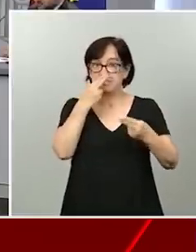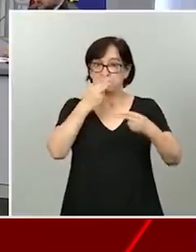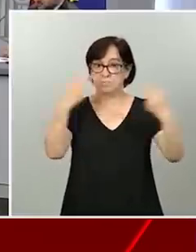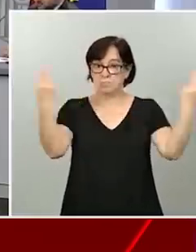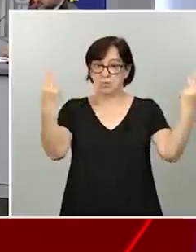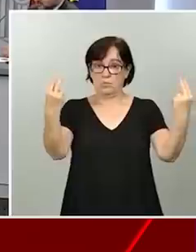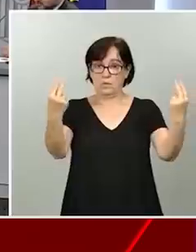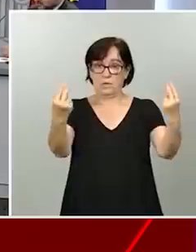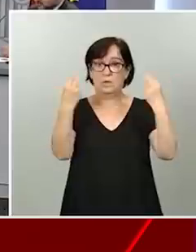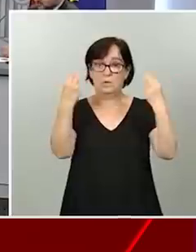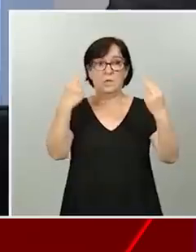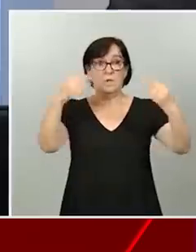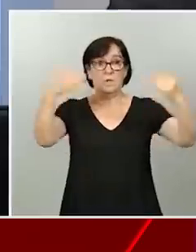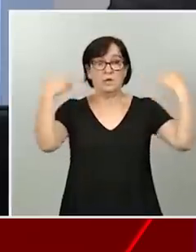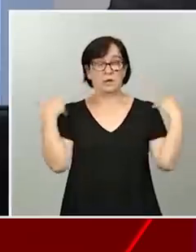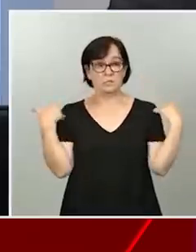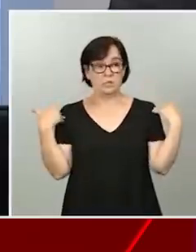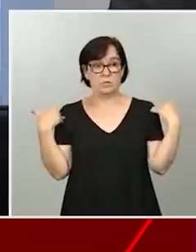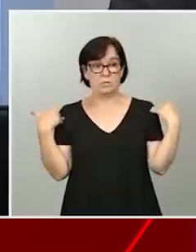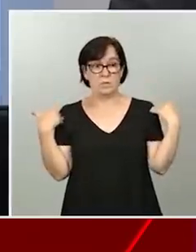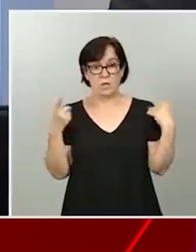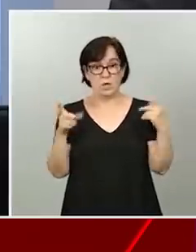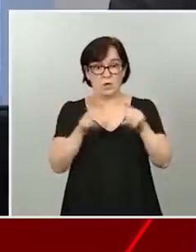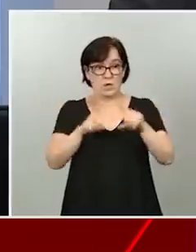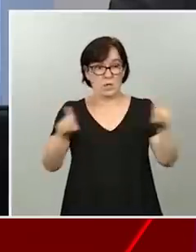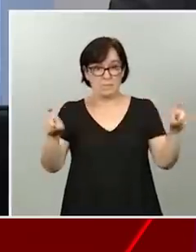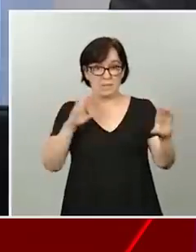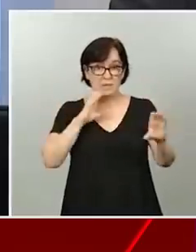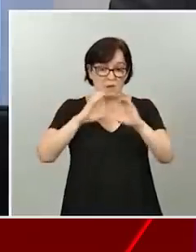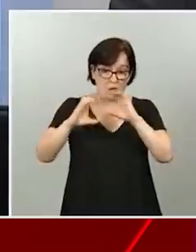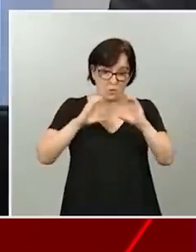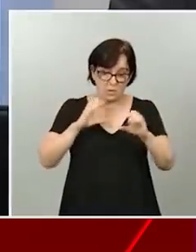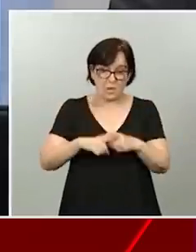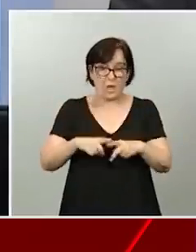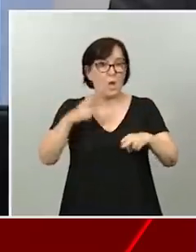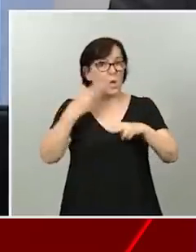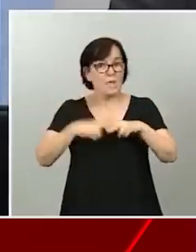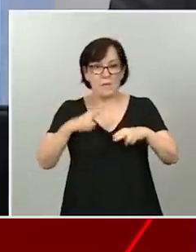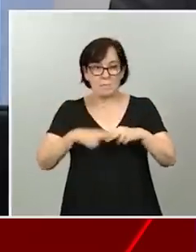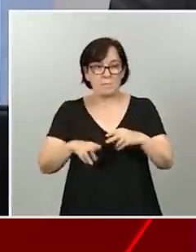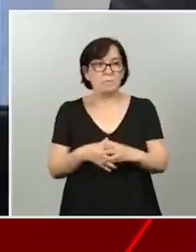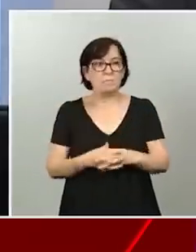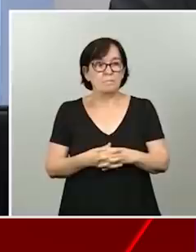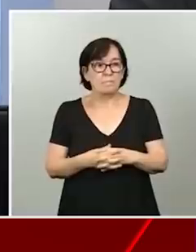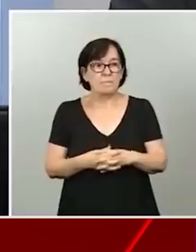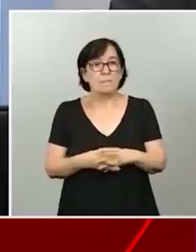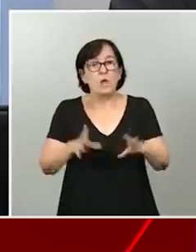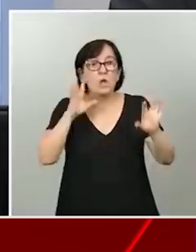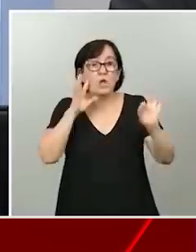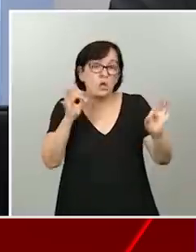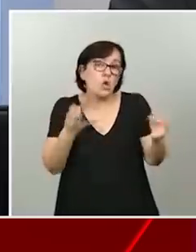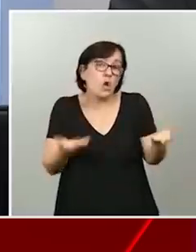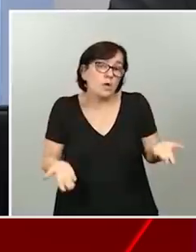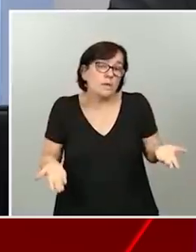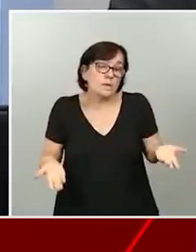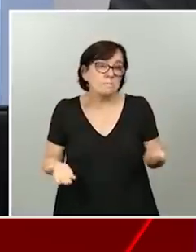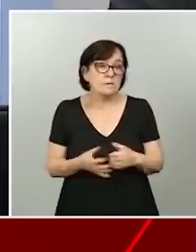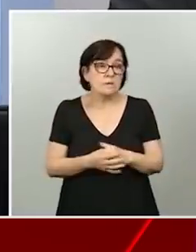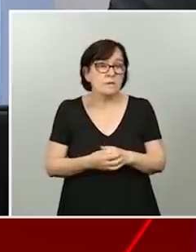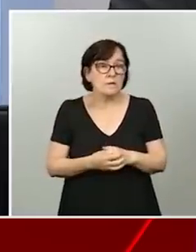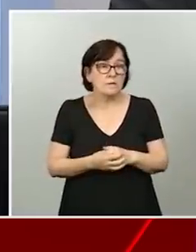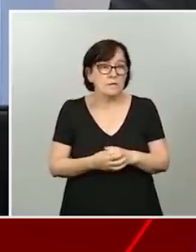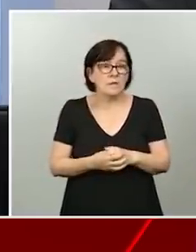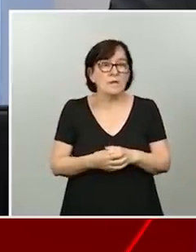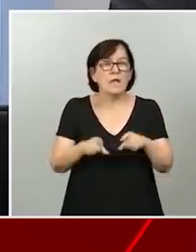Europa para sus intereses, para su expansión aquí, y el eslabón más débil era España, y en España pues lo han logrado,